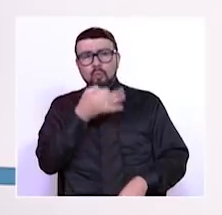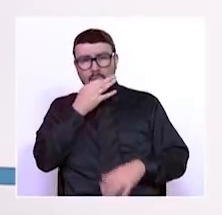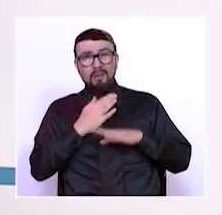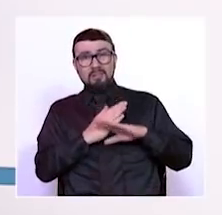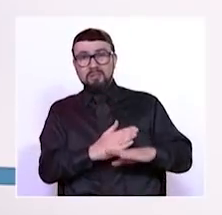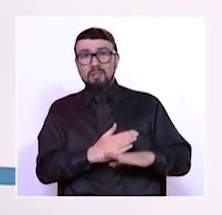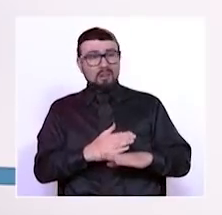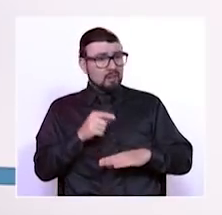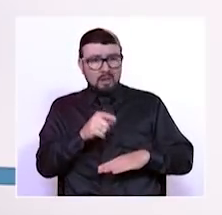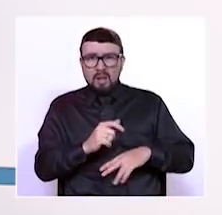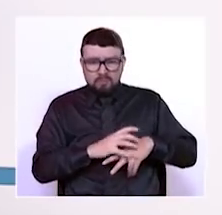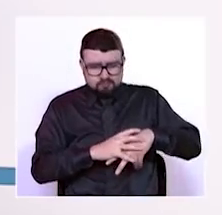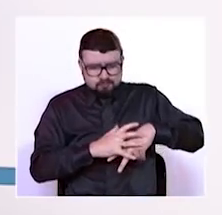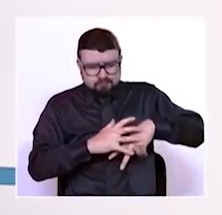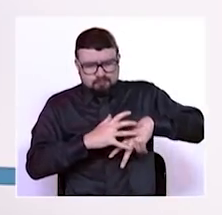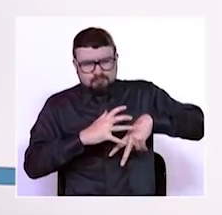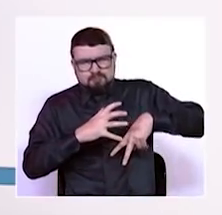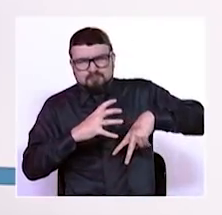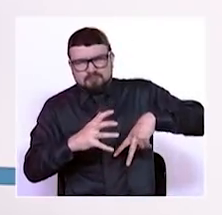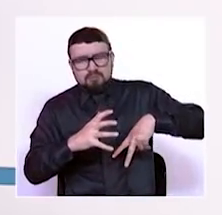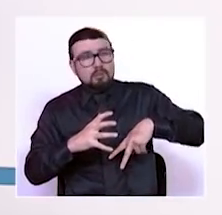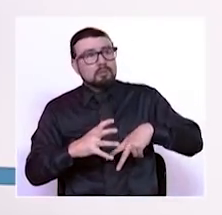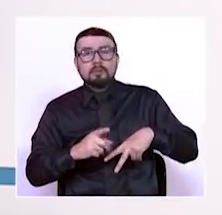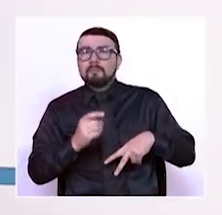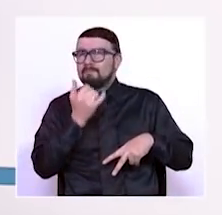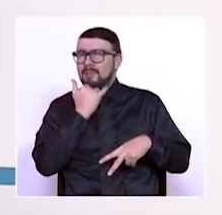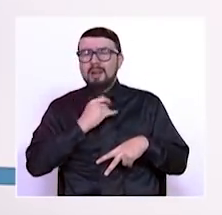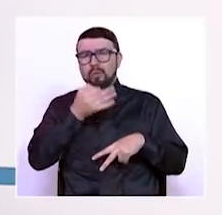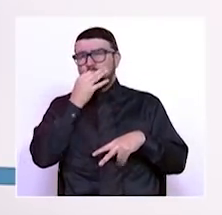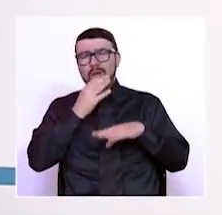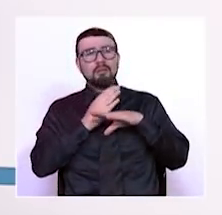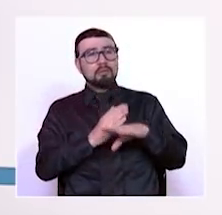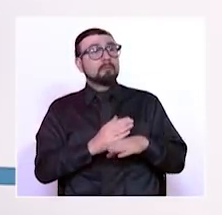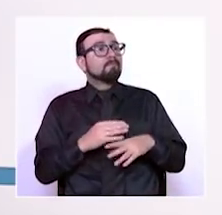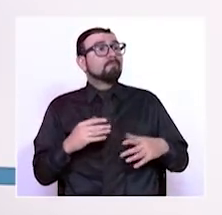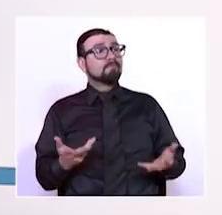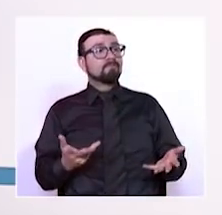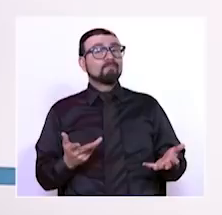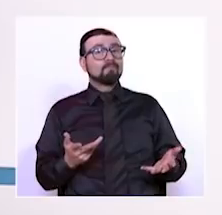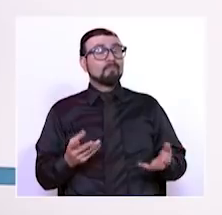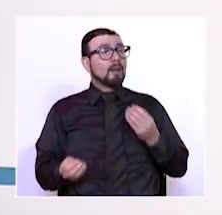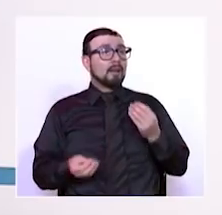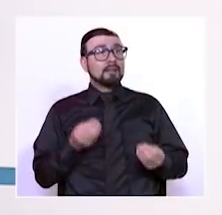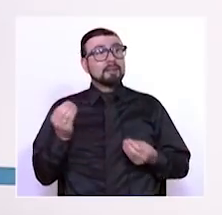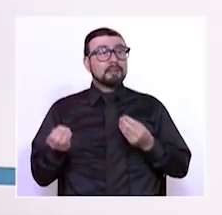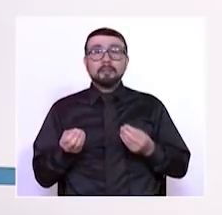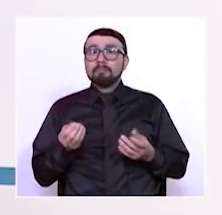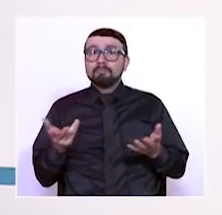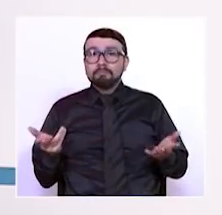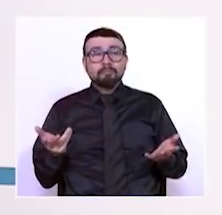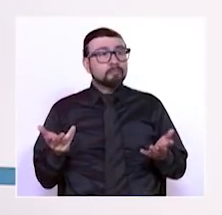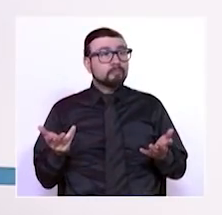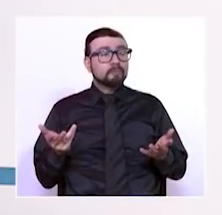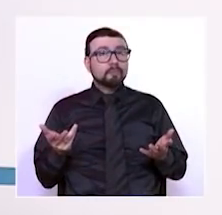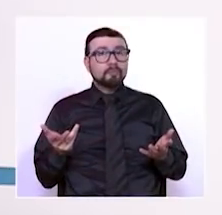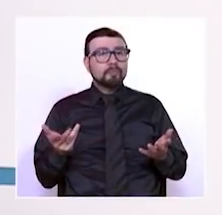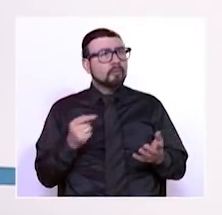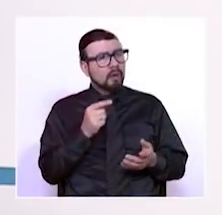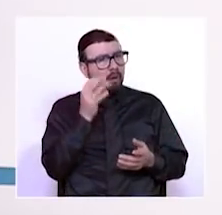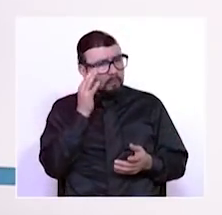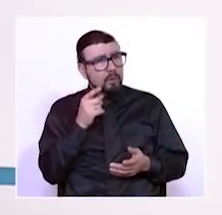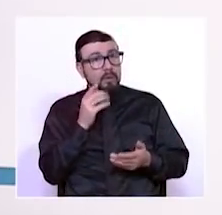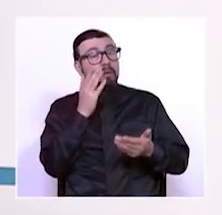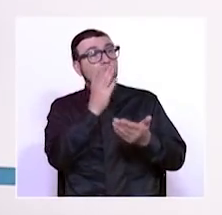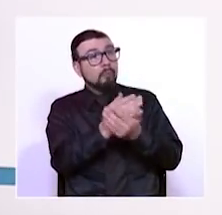que le cae mal. Entonces, nosotros en este caso no sabemos qué hacer, si hay la posibilidad, digamos,